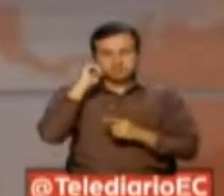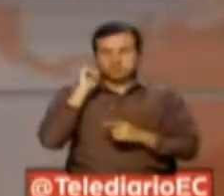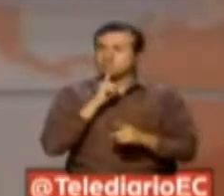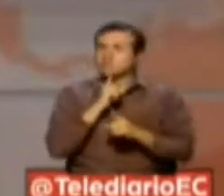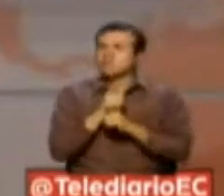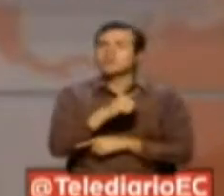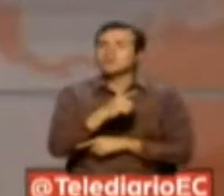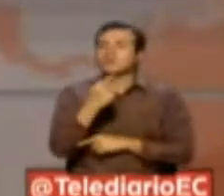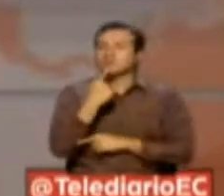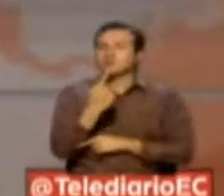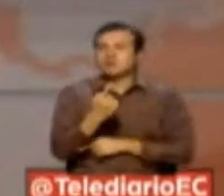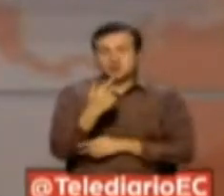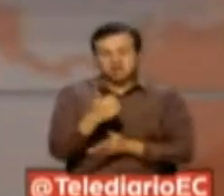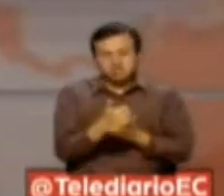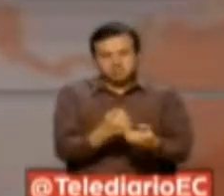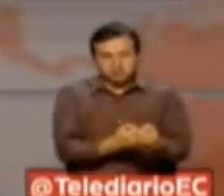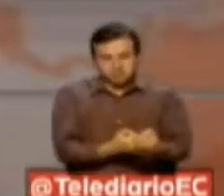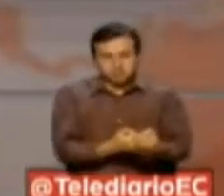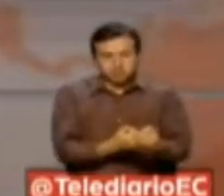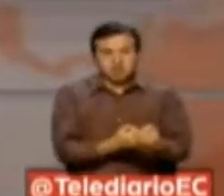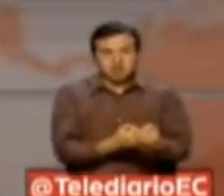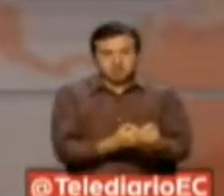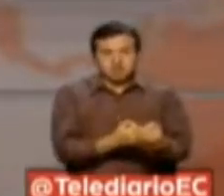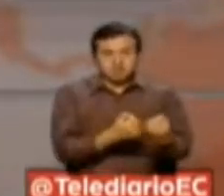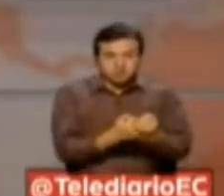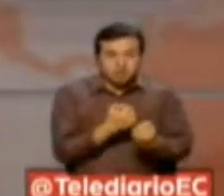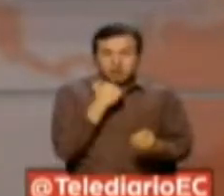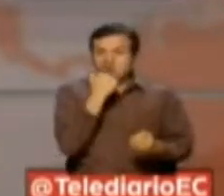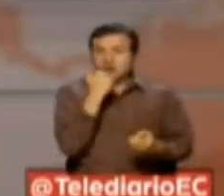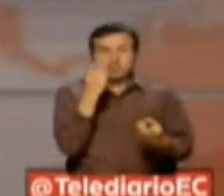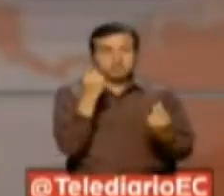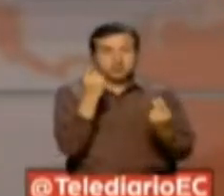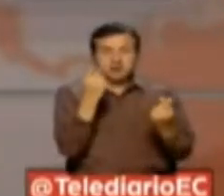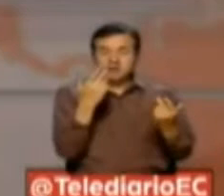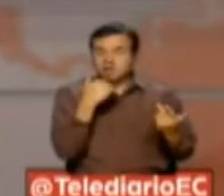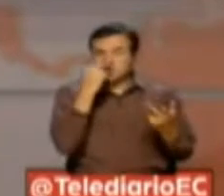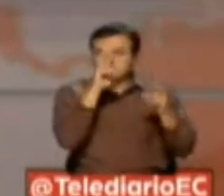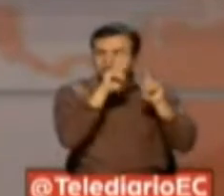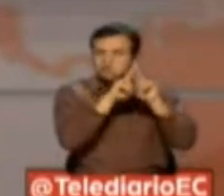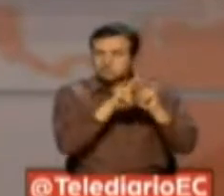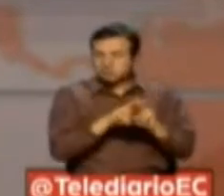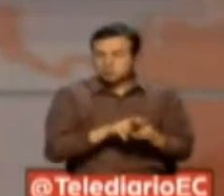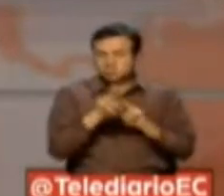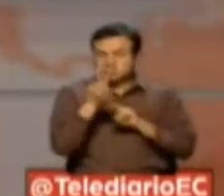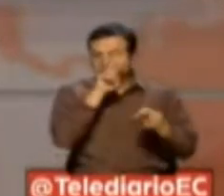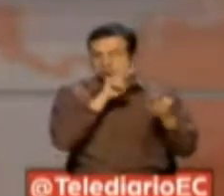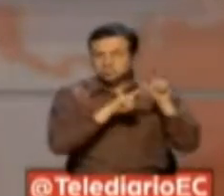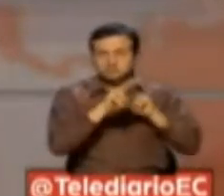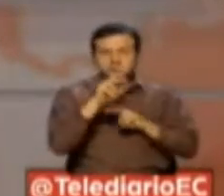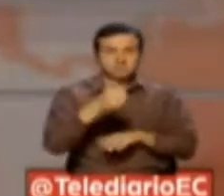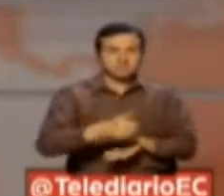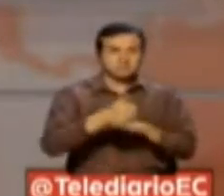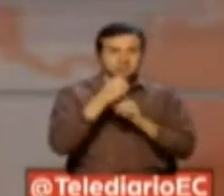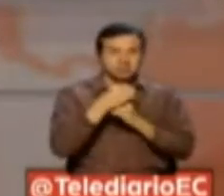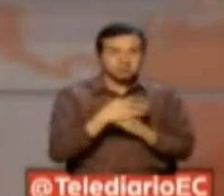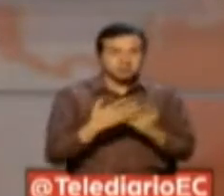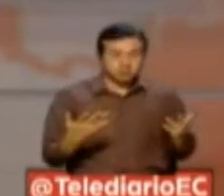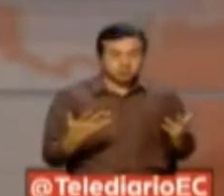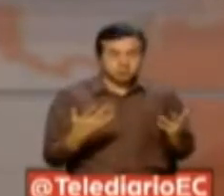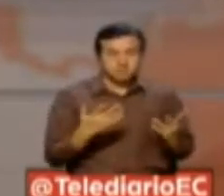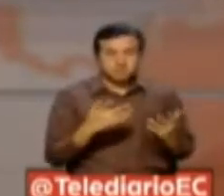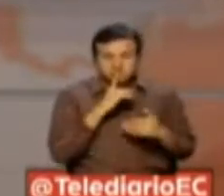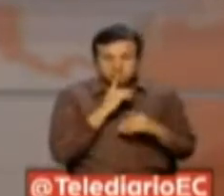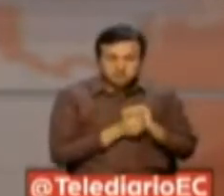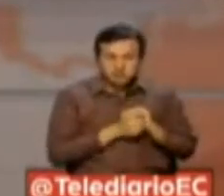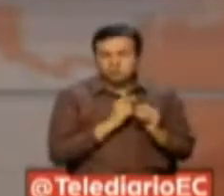manera inclusive que sirva para que haya comentarios haya rápidamente revisión de las autoridades e inclusive